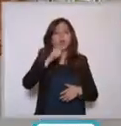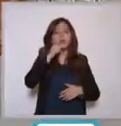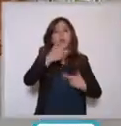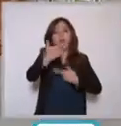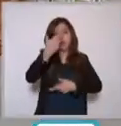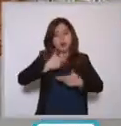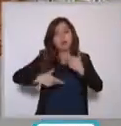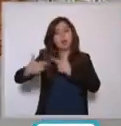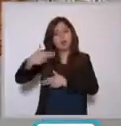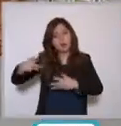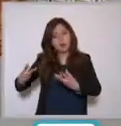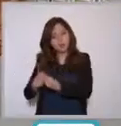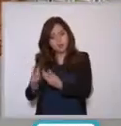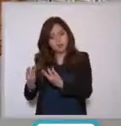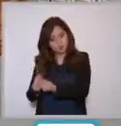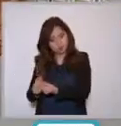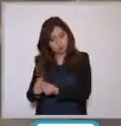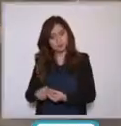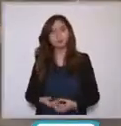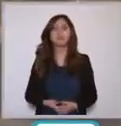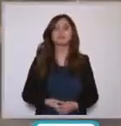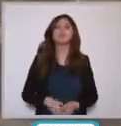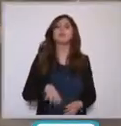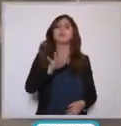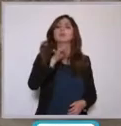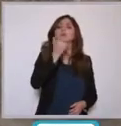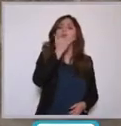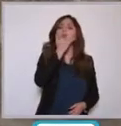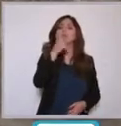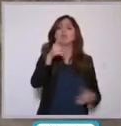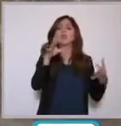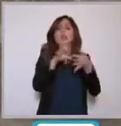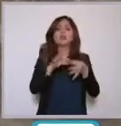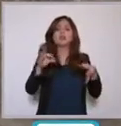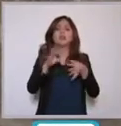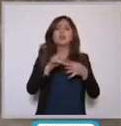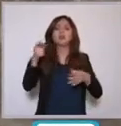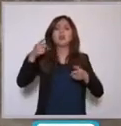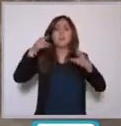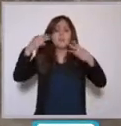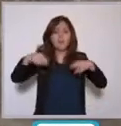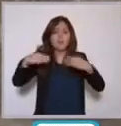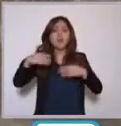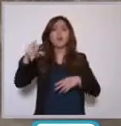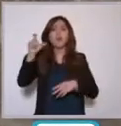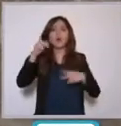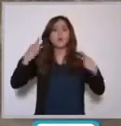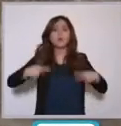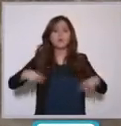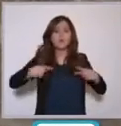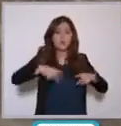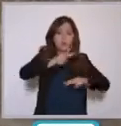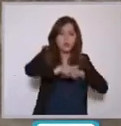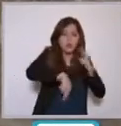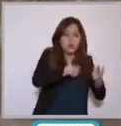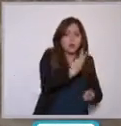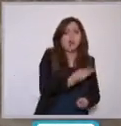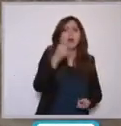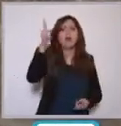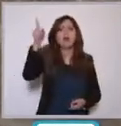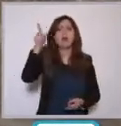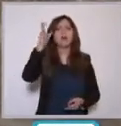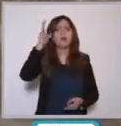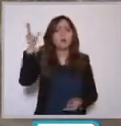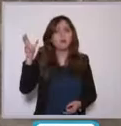obvio. Sí. Oye, cuéntanos, ¿qué es lo que pueden encontrar en el mercado? ¿Qué mercados precisamente en la Miguel